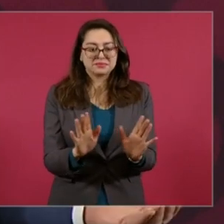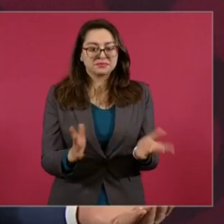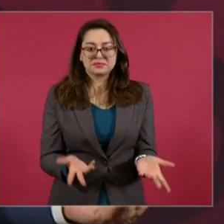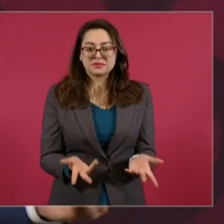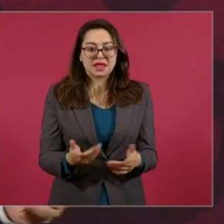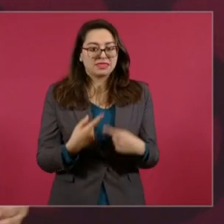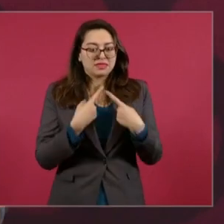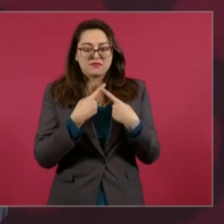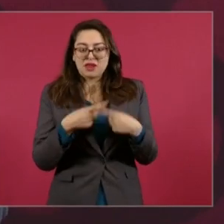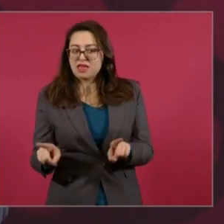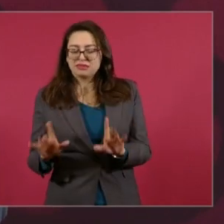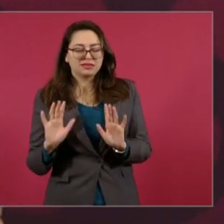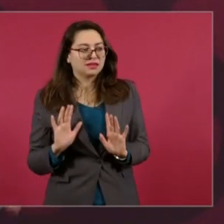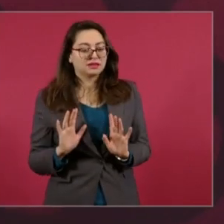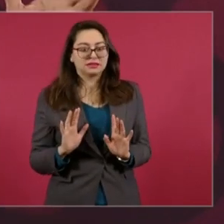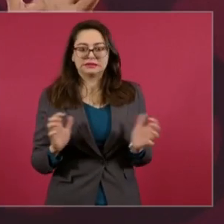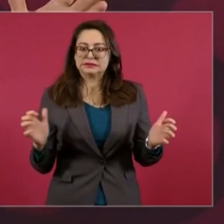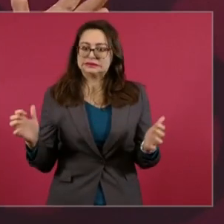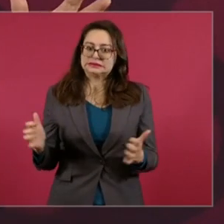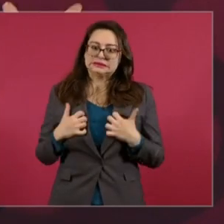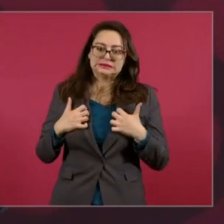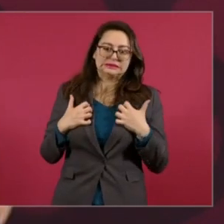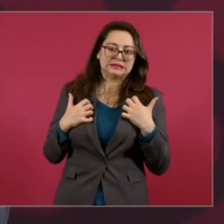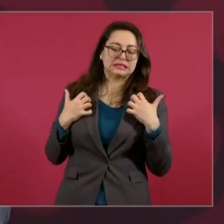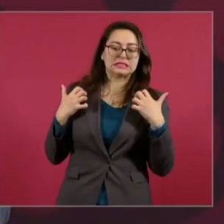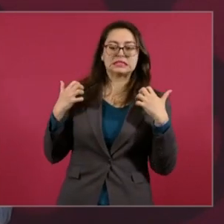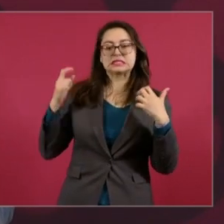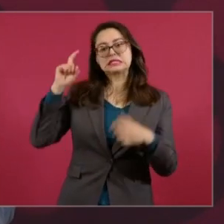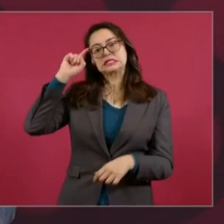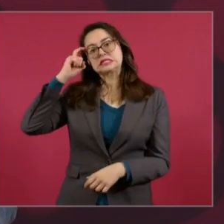procesos distintos y se enojaron muchísimo.